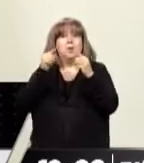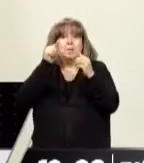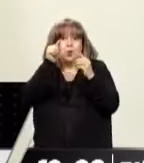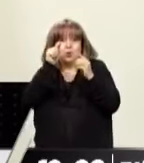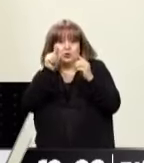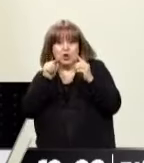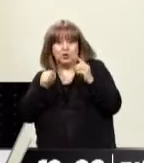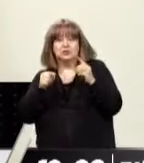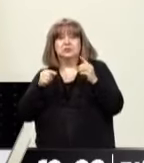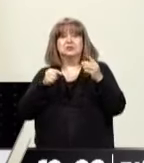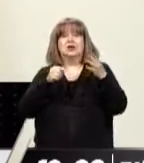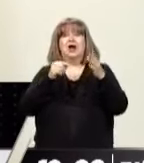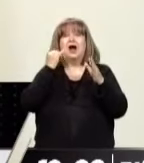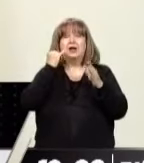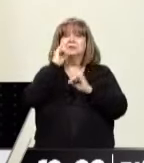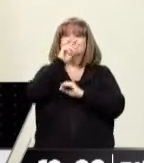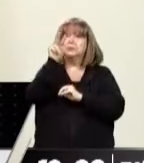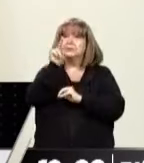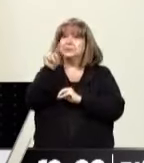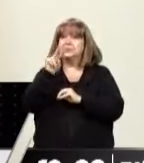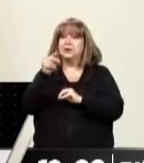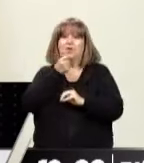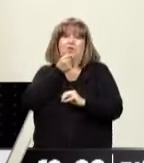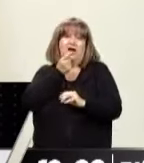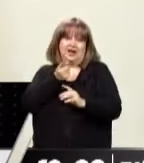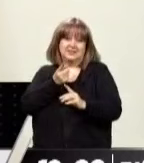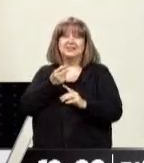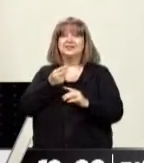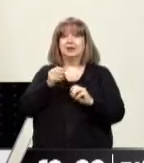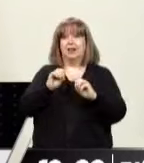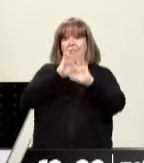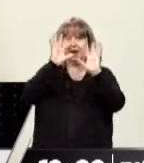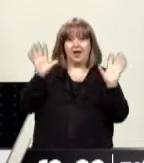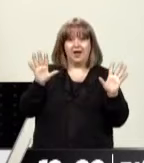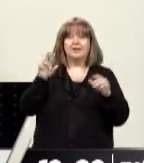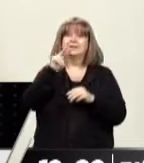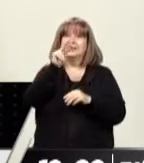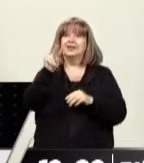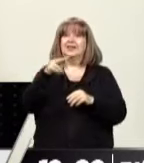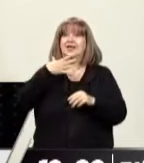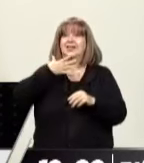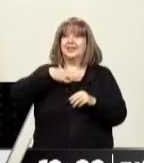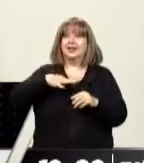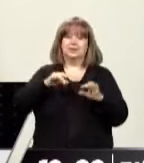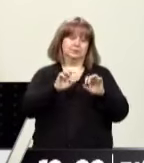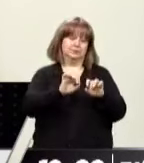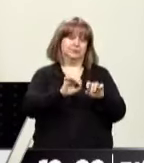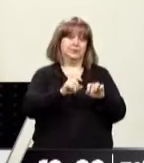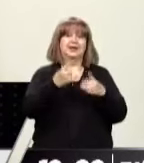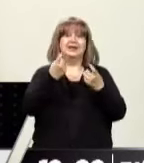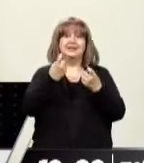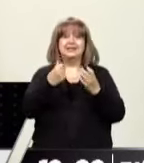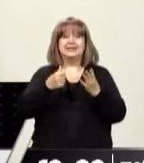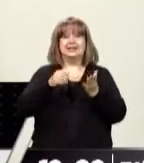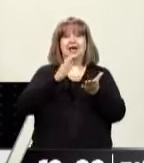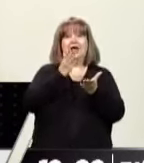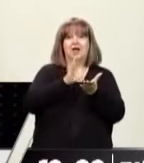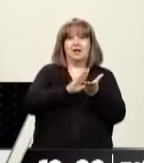requisitos hay un instructivo que es bastante sencillo muy claro y donde se establece la documentación a